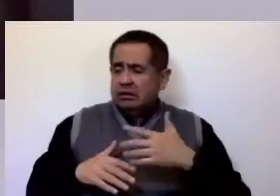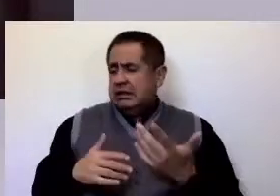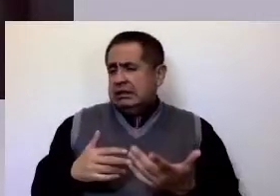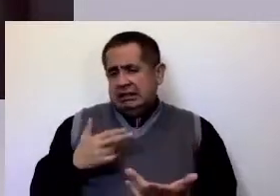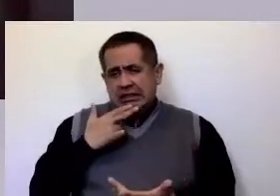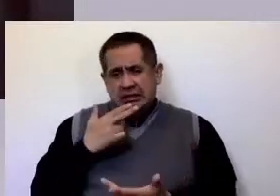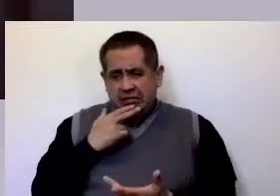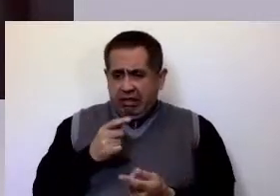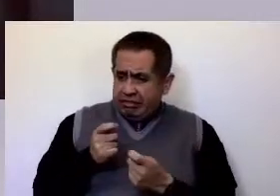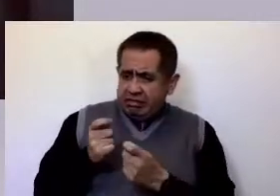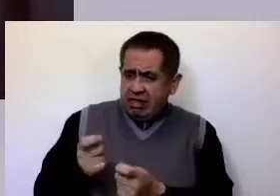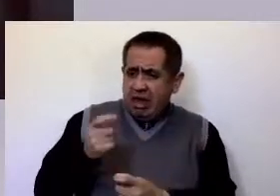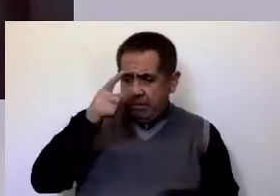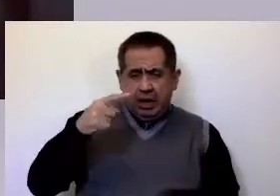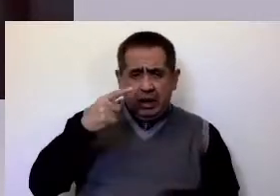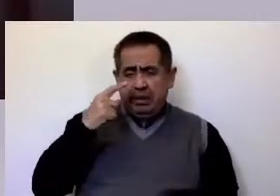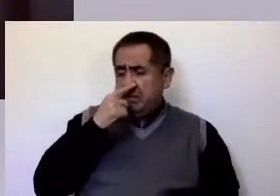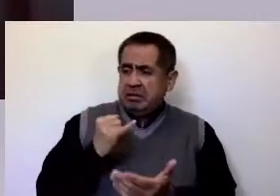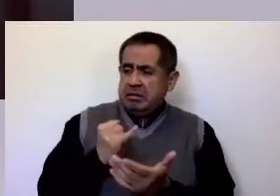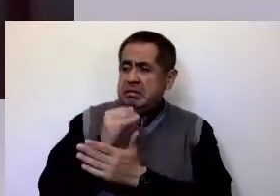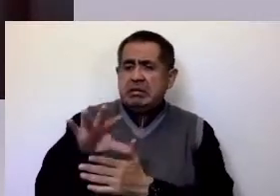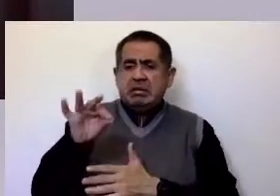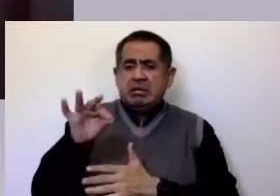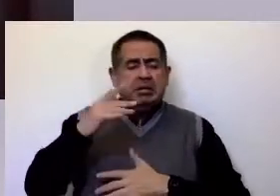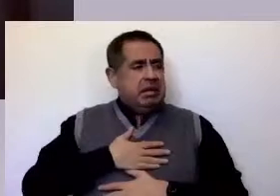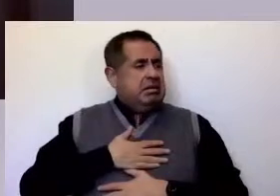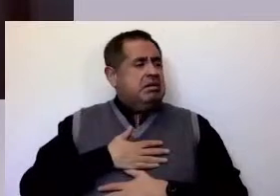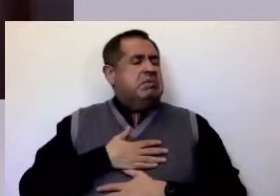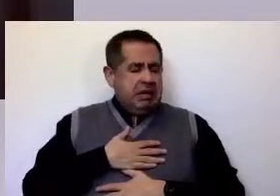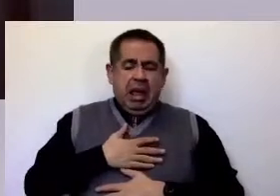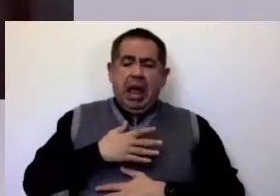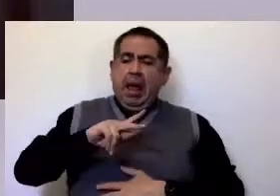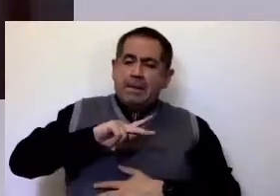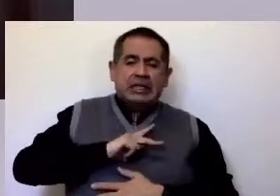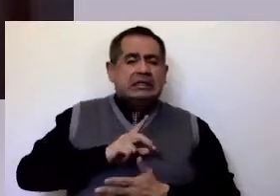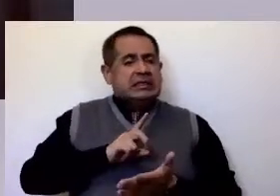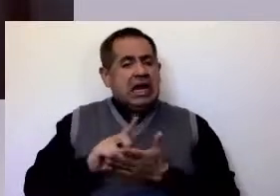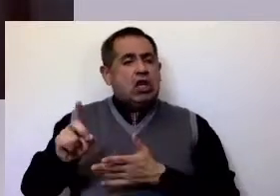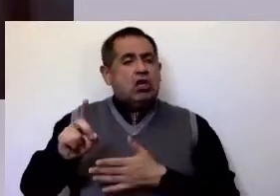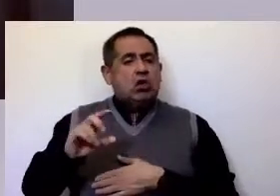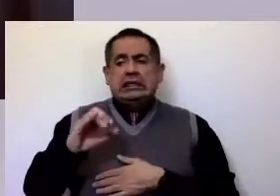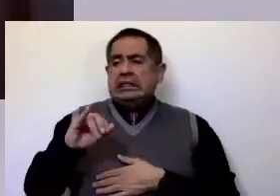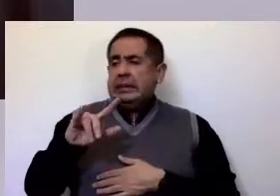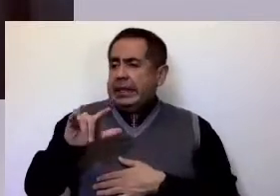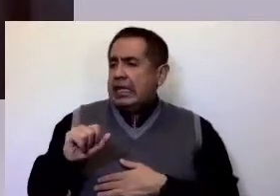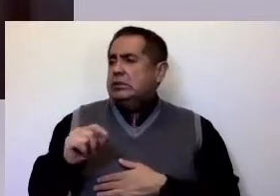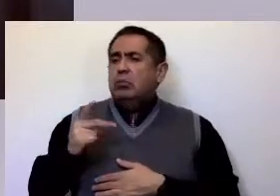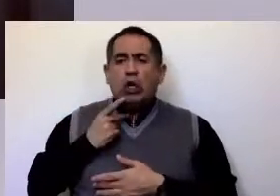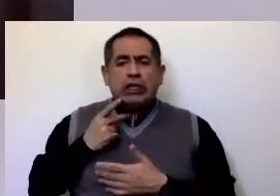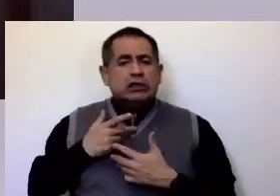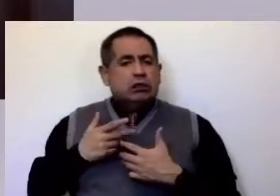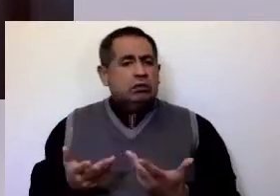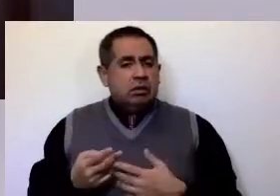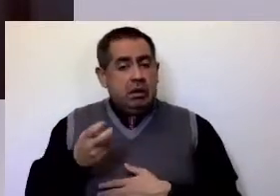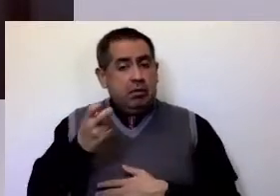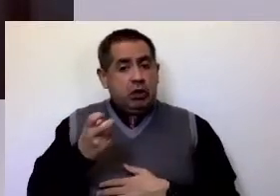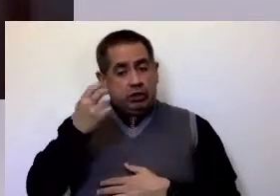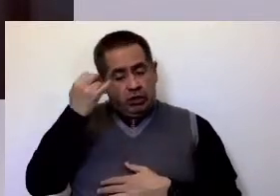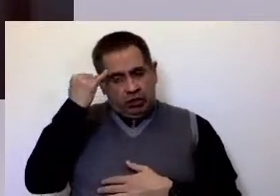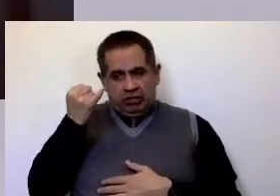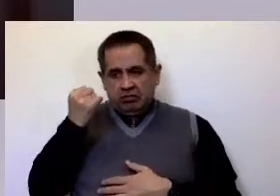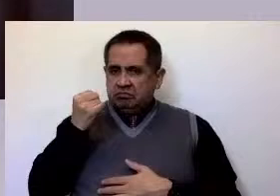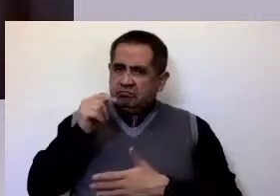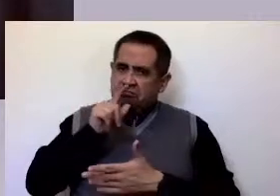garantía para la democracia para el voces efectivo de los derechos civiles y políticos y por ello que hoy se impone la necesidad